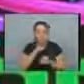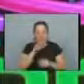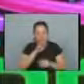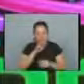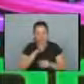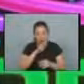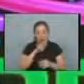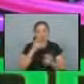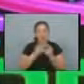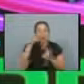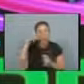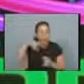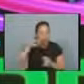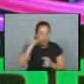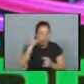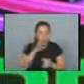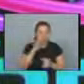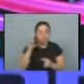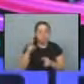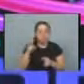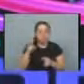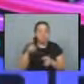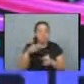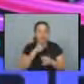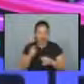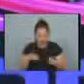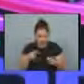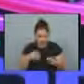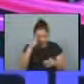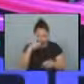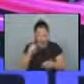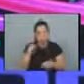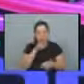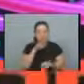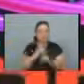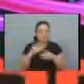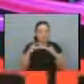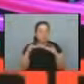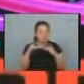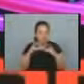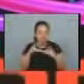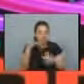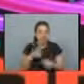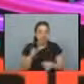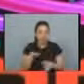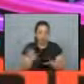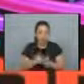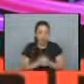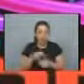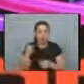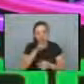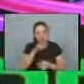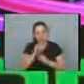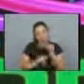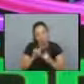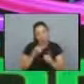Vizulca es una particular cantante peruana que cuenta con videos de potente recepción en YouTube en los que le da rienda suelta a su indómina estirpe